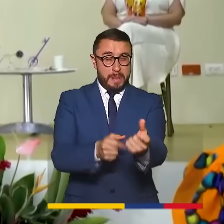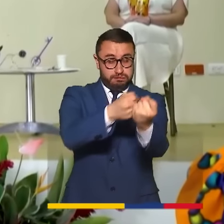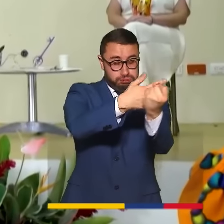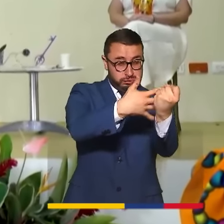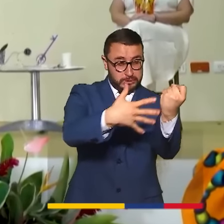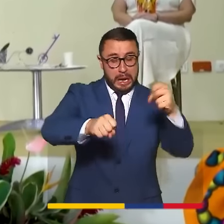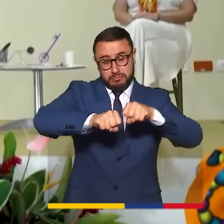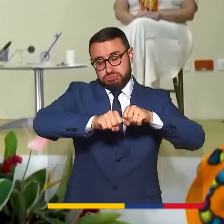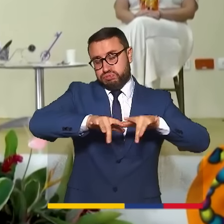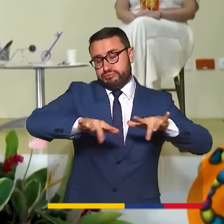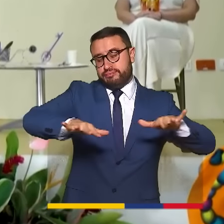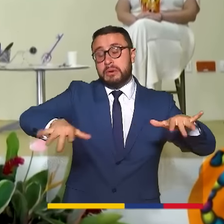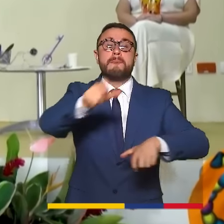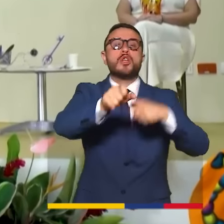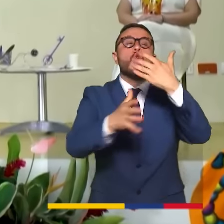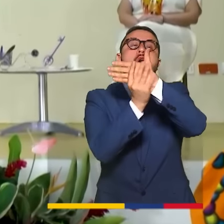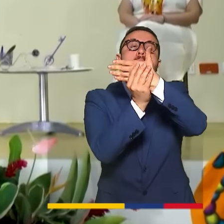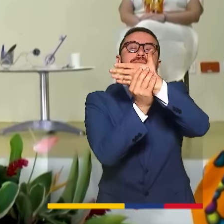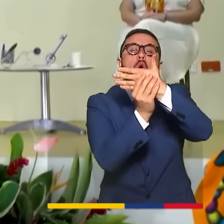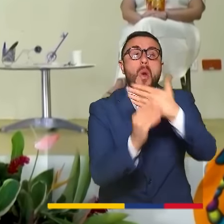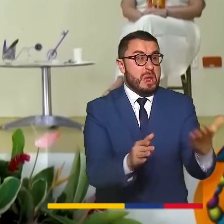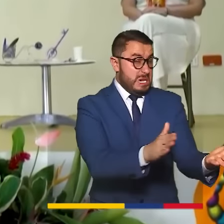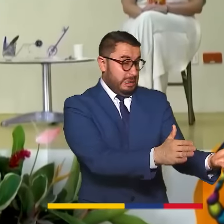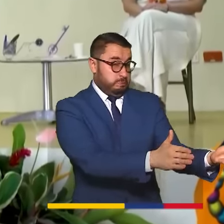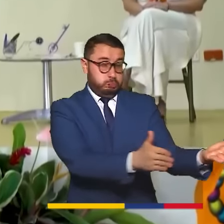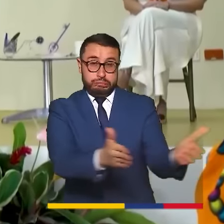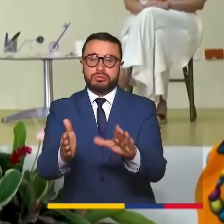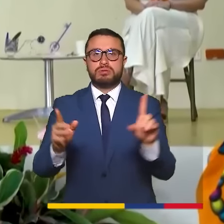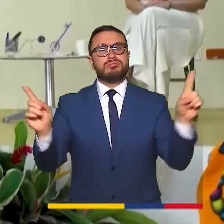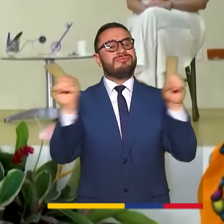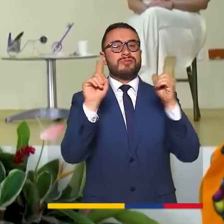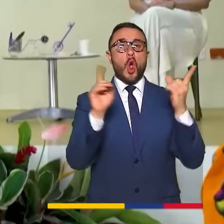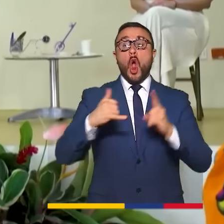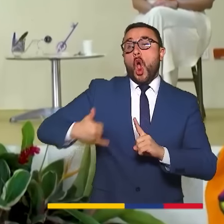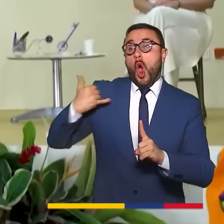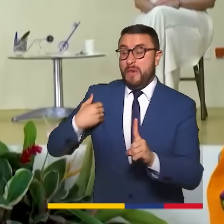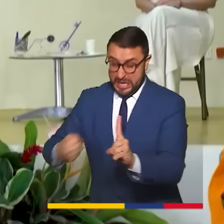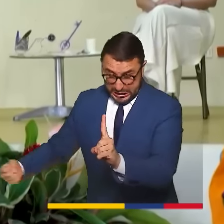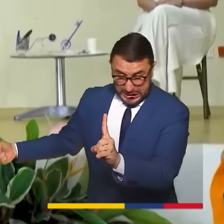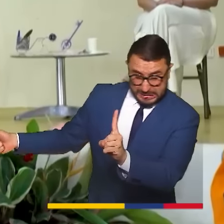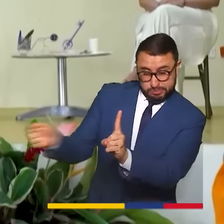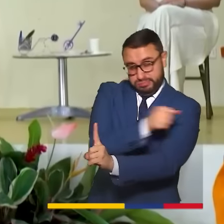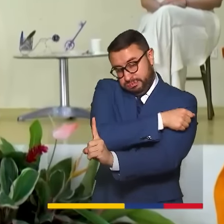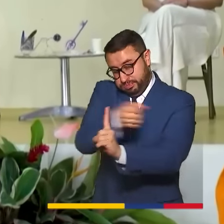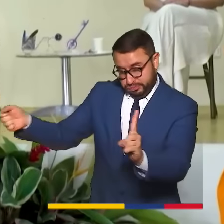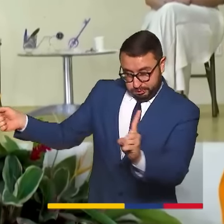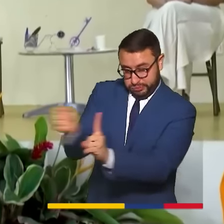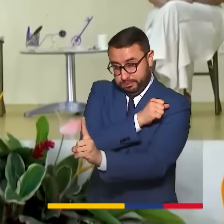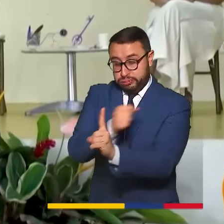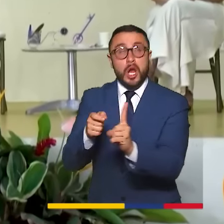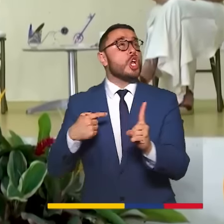pobres, para que no haya más jóvenes torturados simplemente porque son